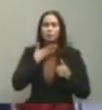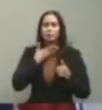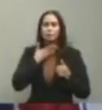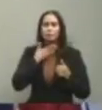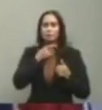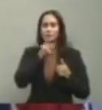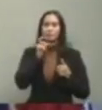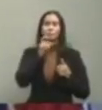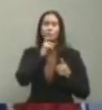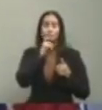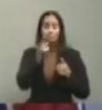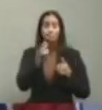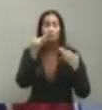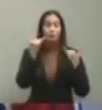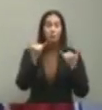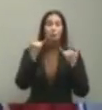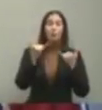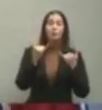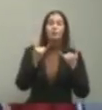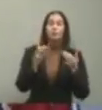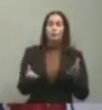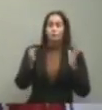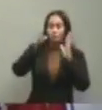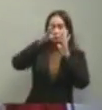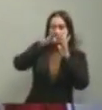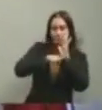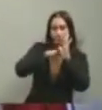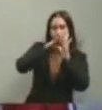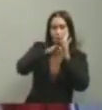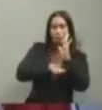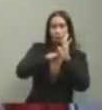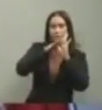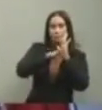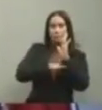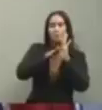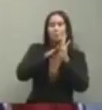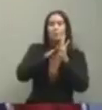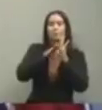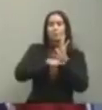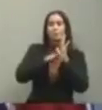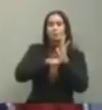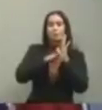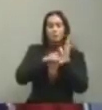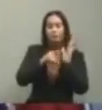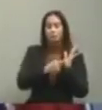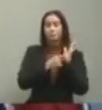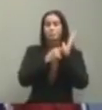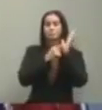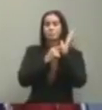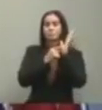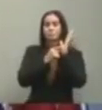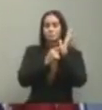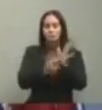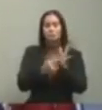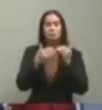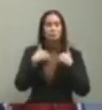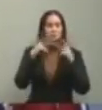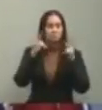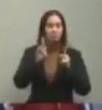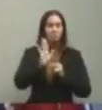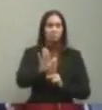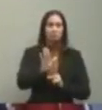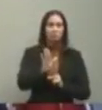básicamente y ahora mucho menor cada vez en la manifestación que tiene el paciente